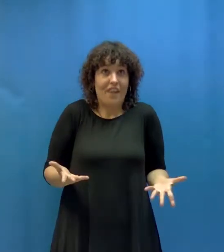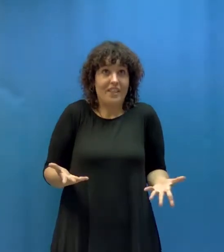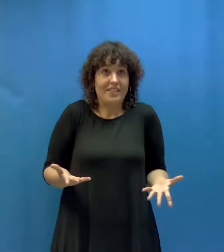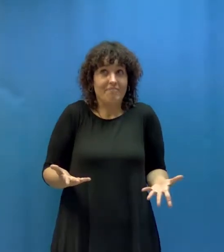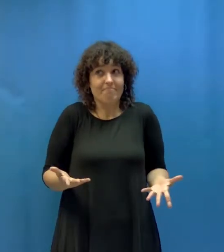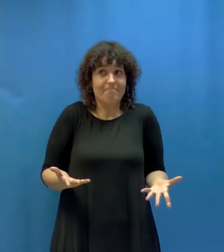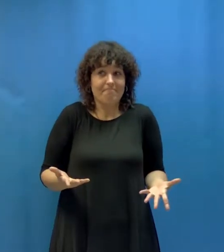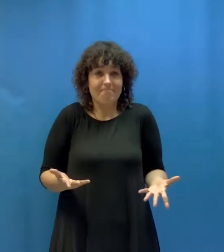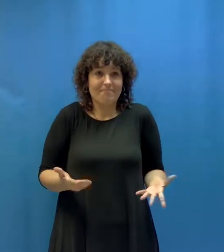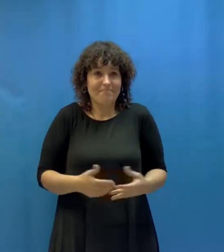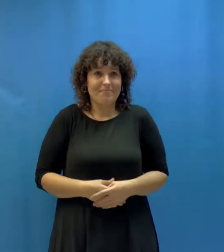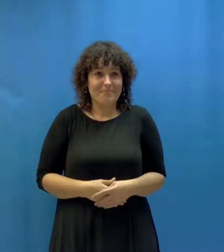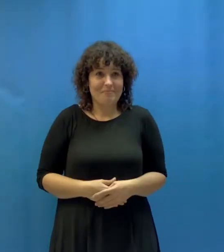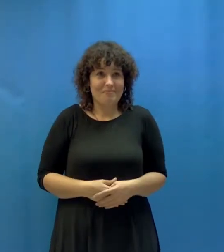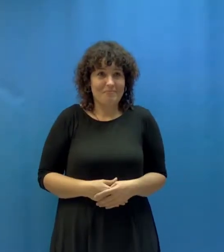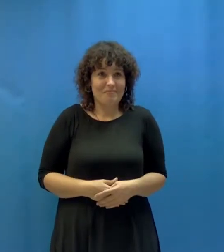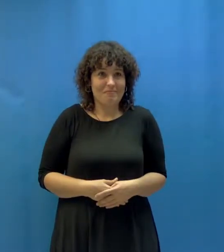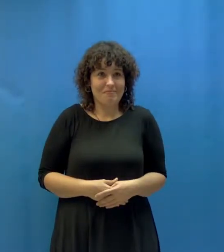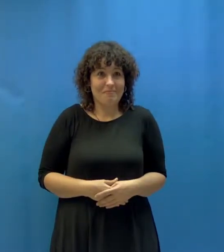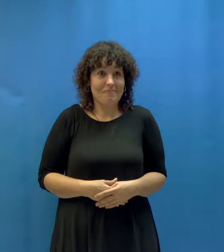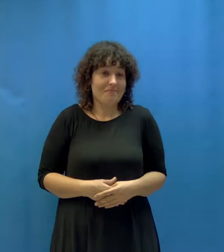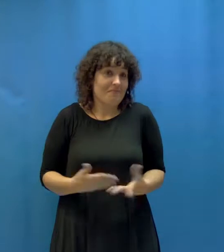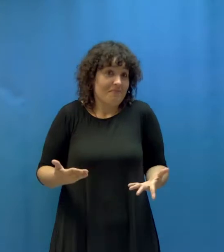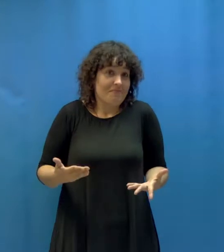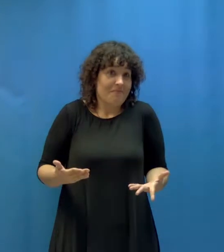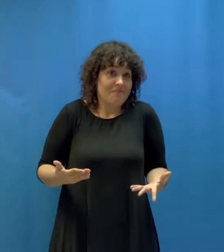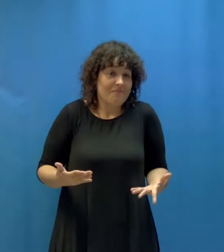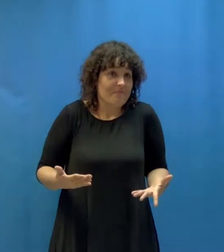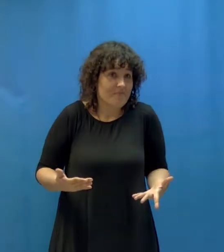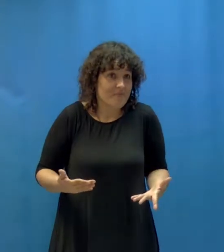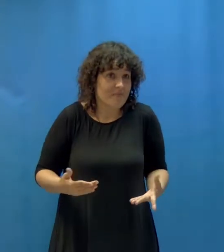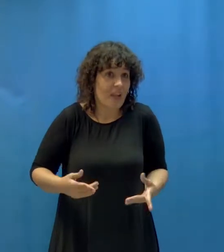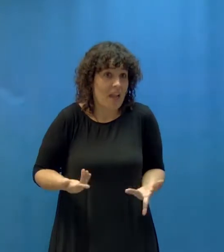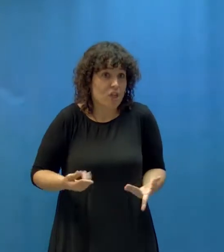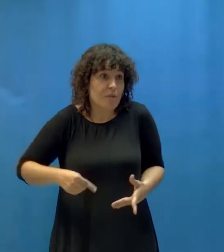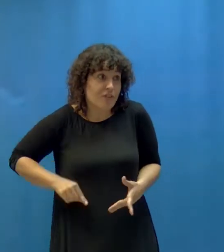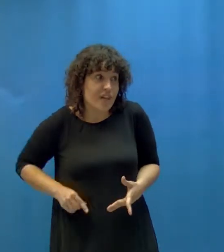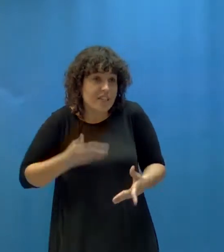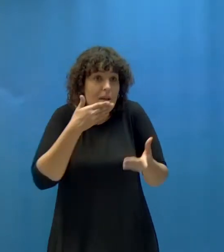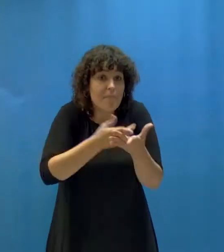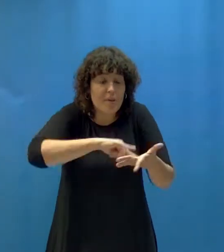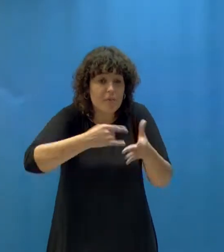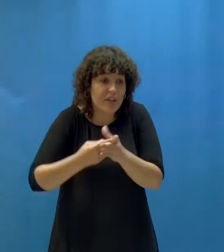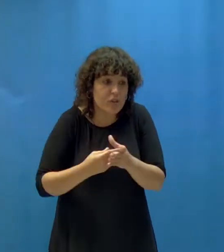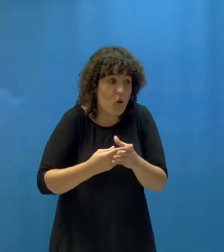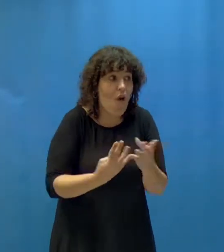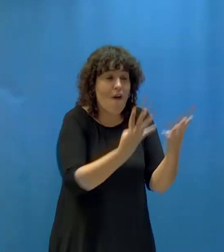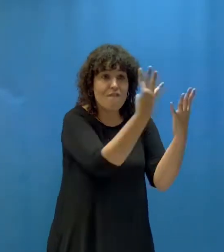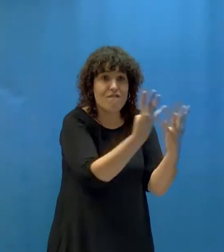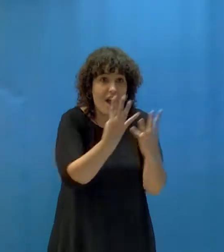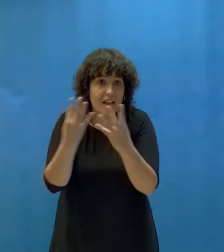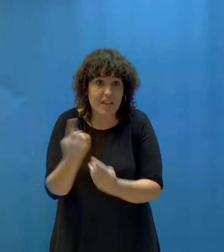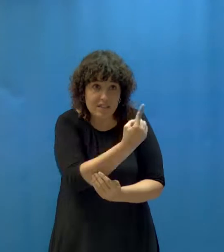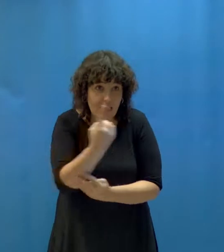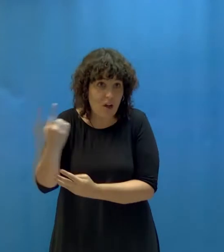entonces, nada, otra cosa, pues esa gran incertidumbre del sector, han pedido un proyecto para cada valla pero para que les hayan